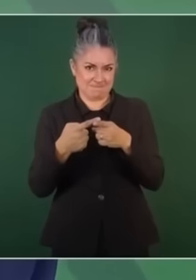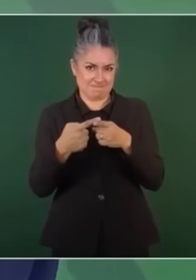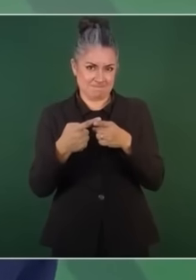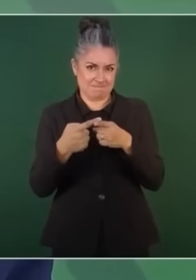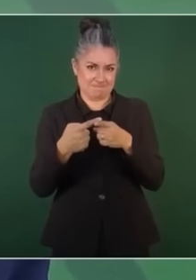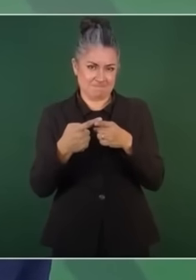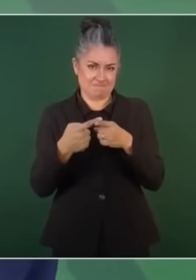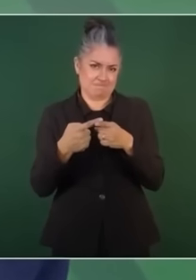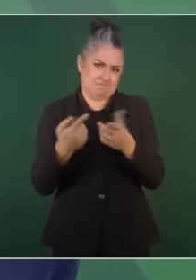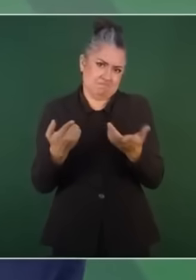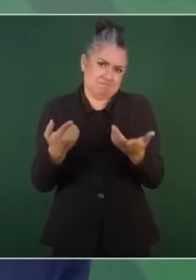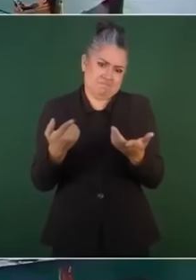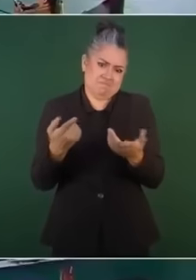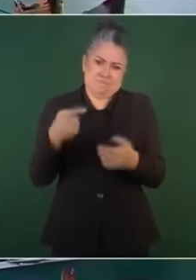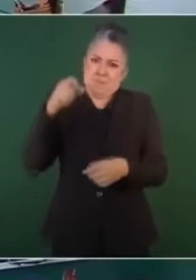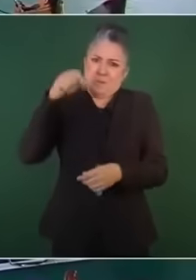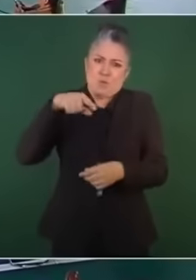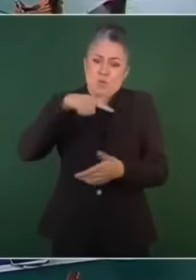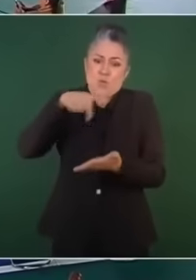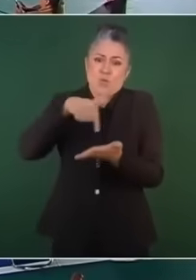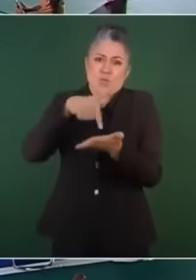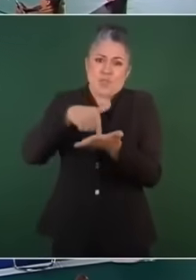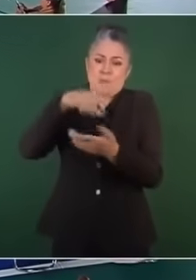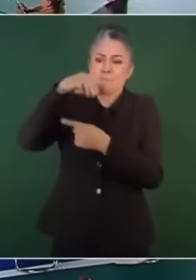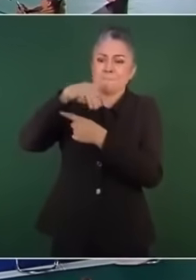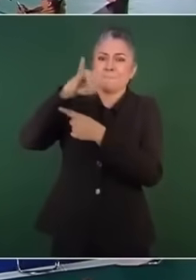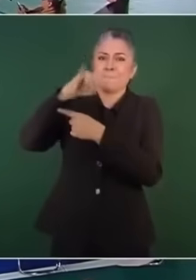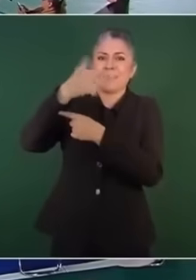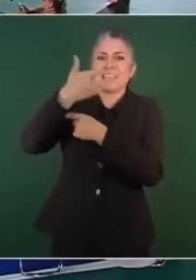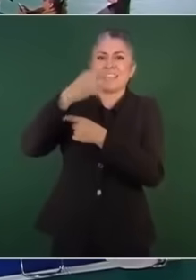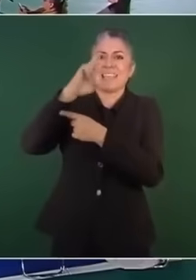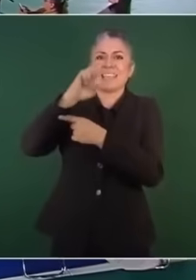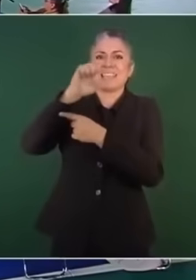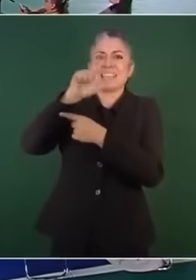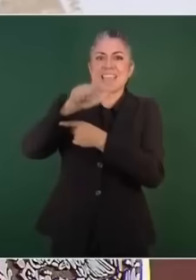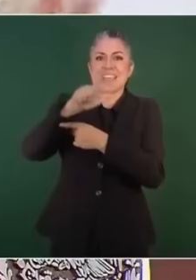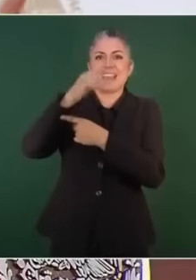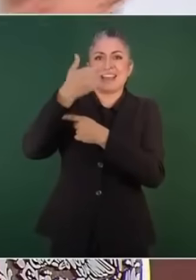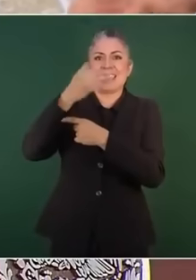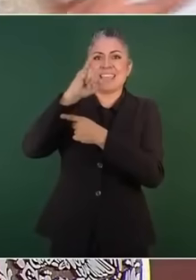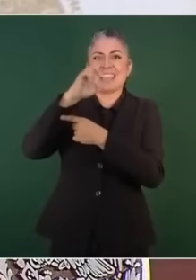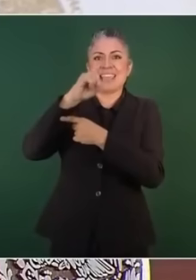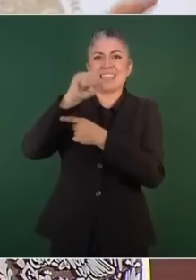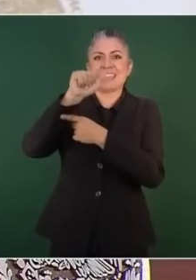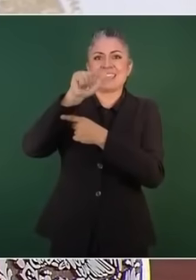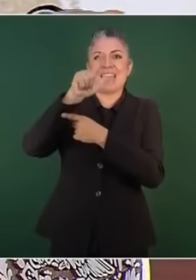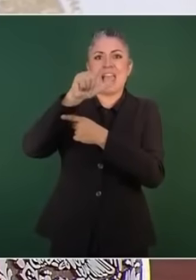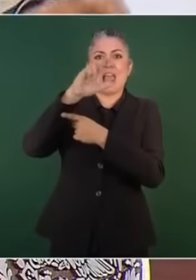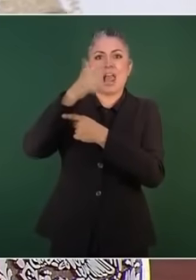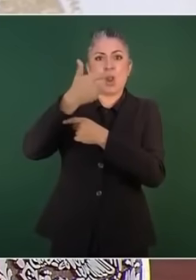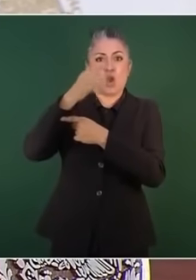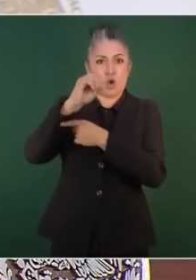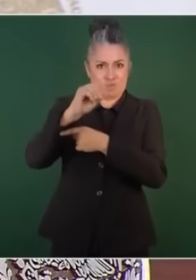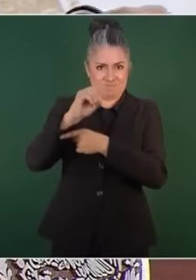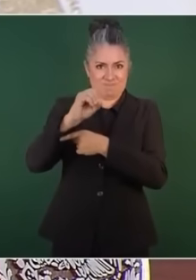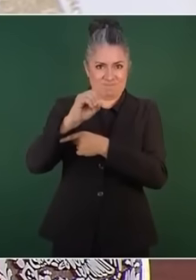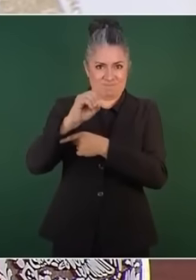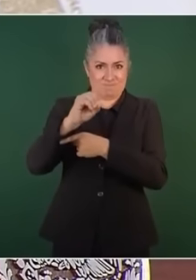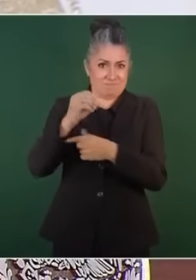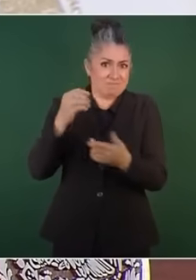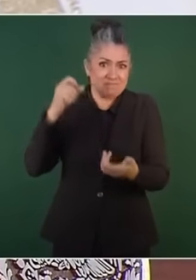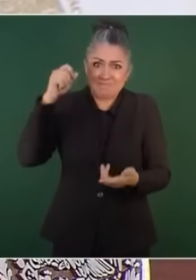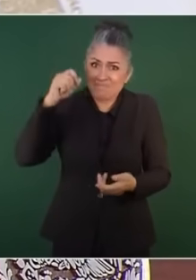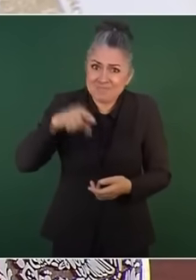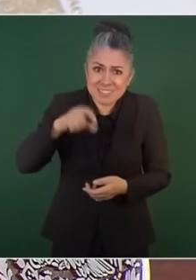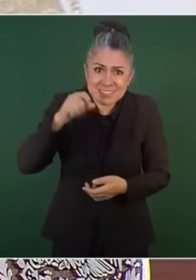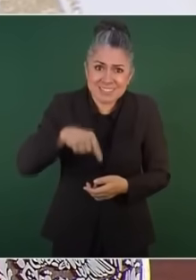radicadas en Miguel Hidalgo. Sí, desarrolladores o empresas constructoras, pero de Miguel Hidalgo,